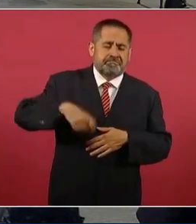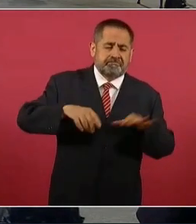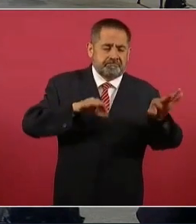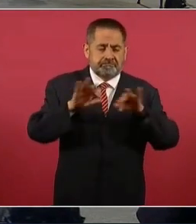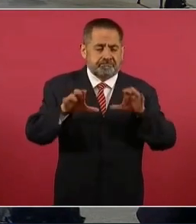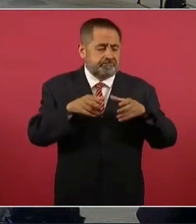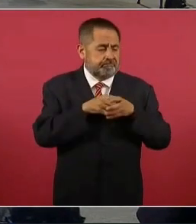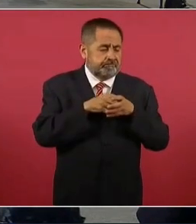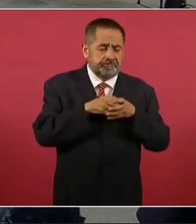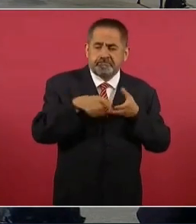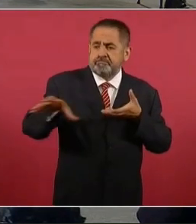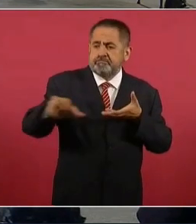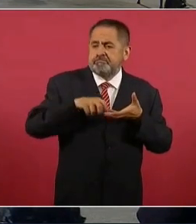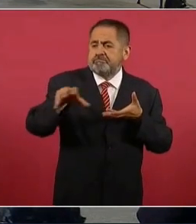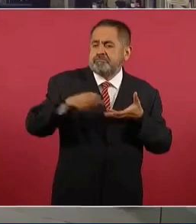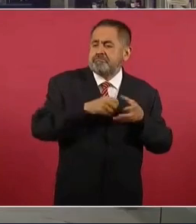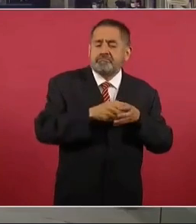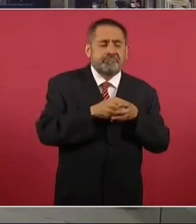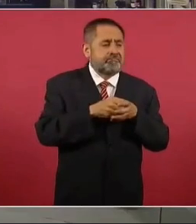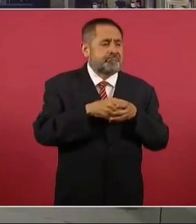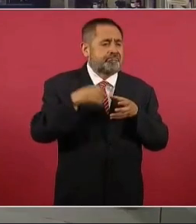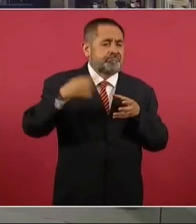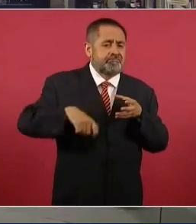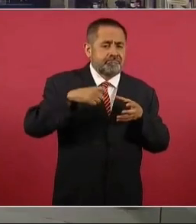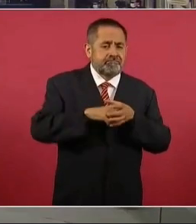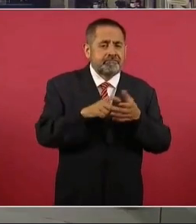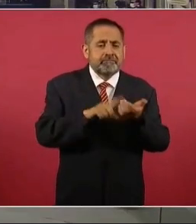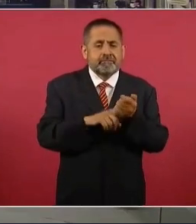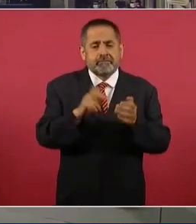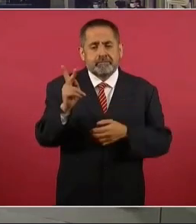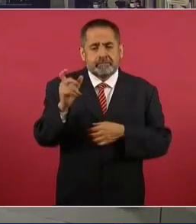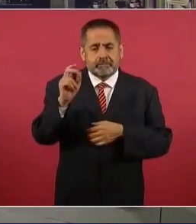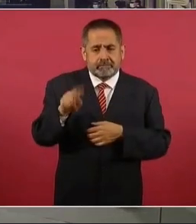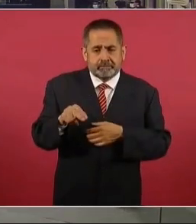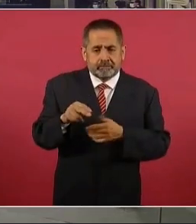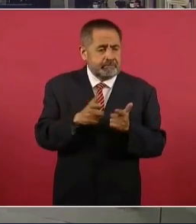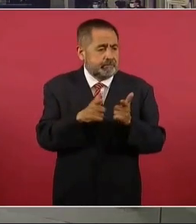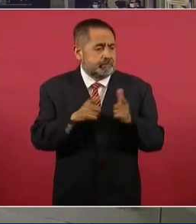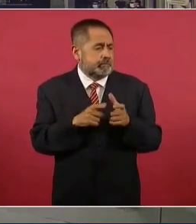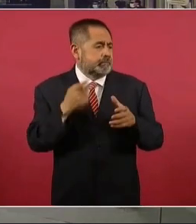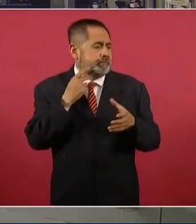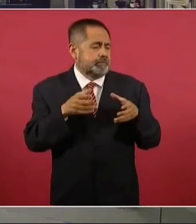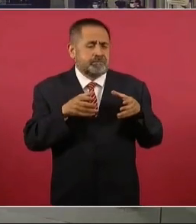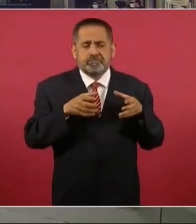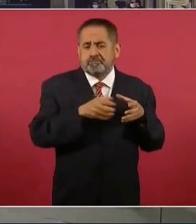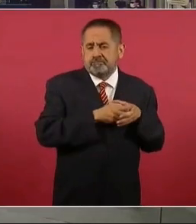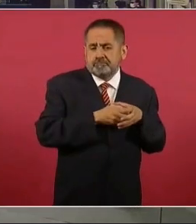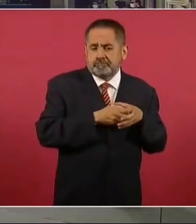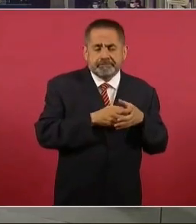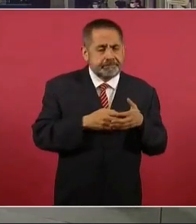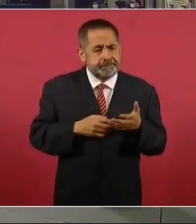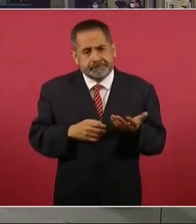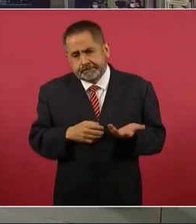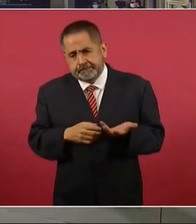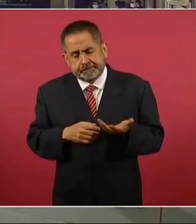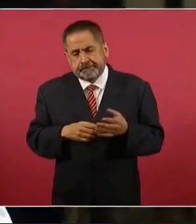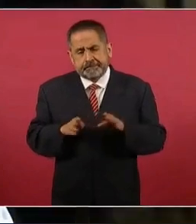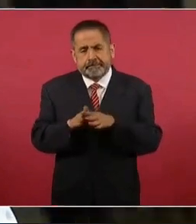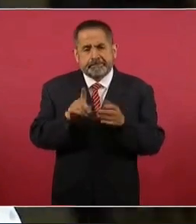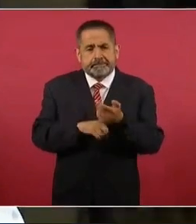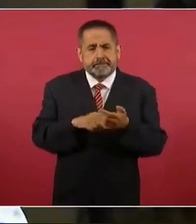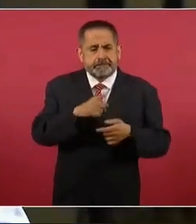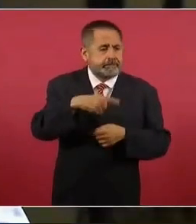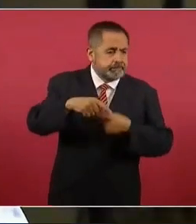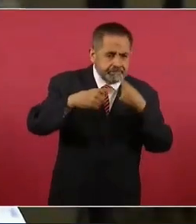salidos precisamente del Partido Acción Nacional. Consolidan una estructura de partido, presidente, por una parte, pues